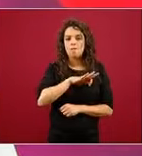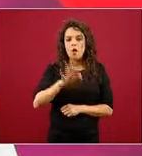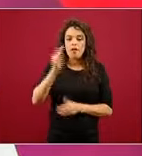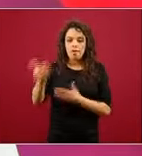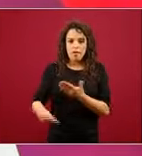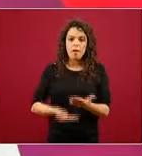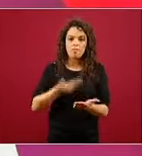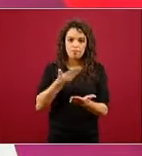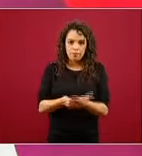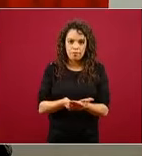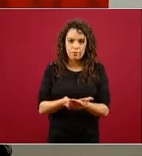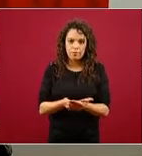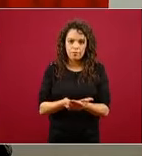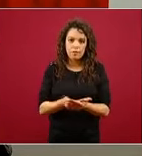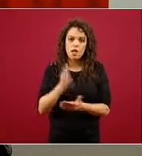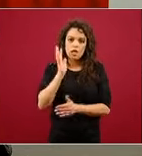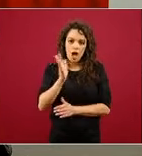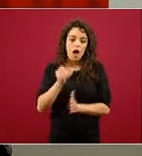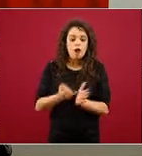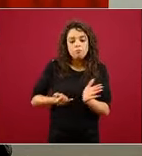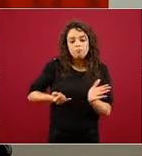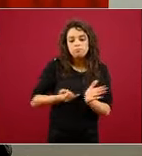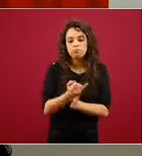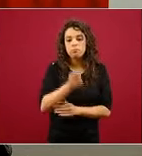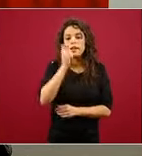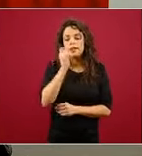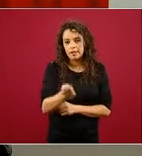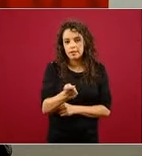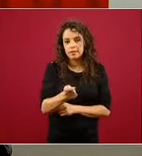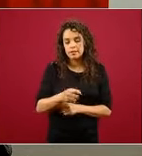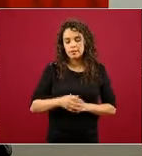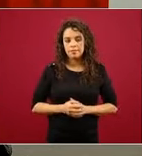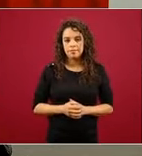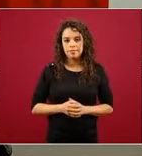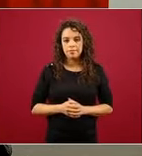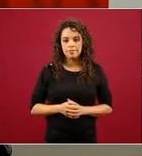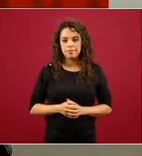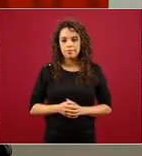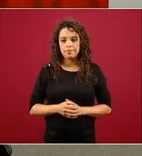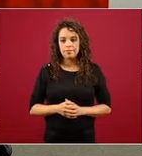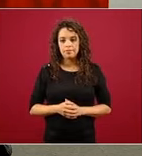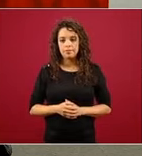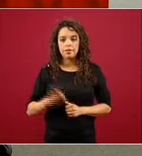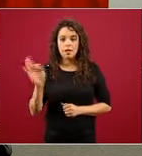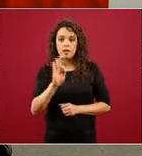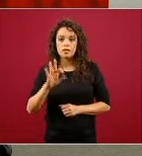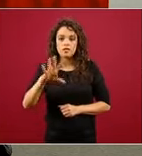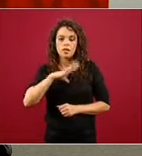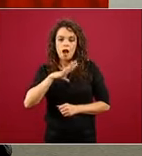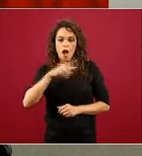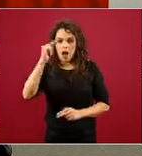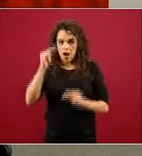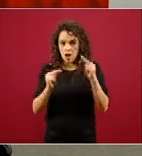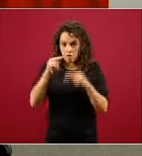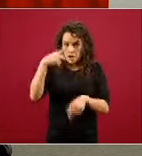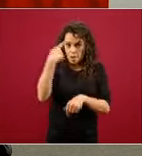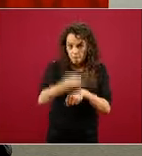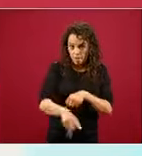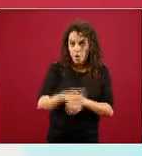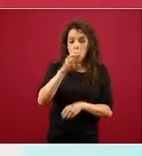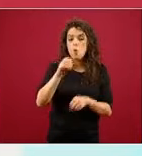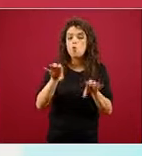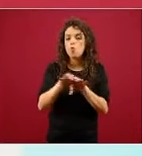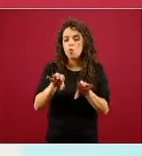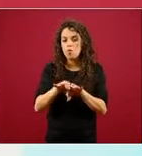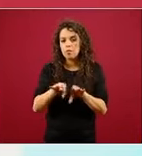ya un posicionamiento final en qué nivel de riesgo o en qué marco de actuación, sea en